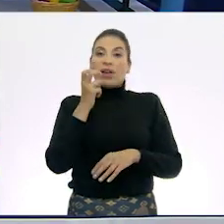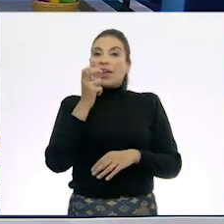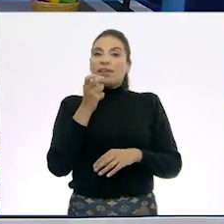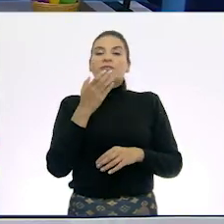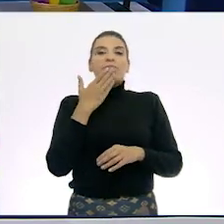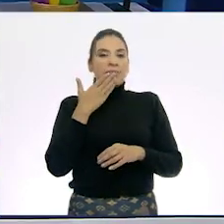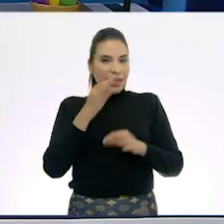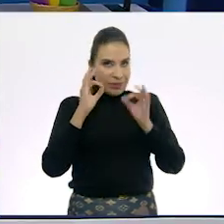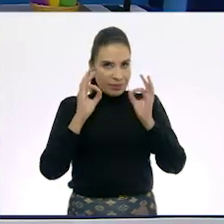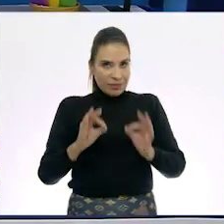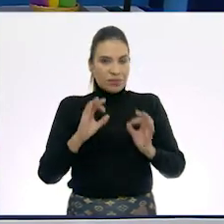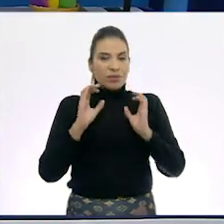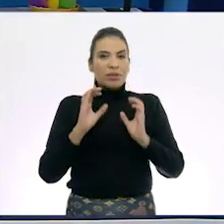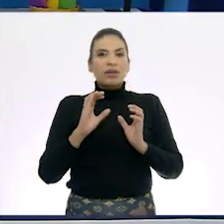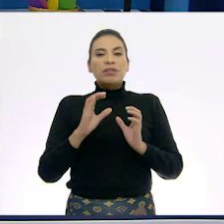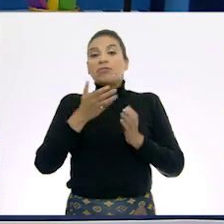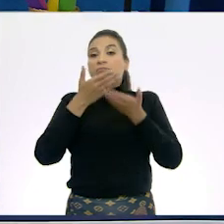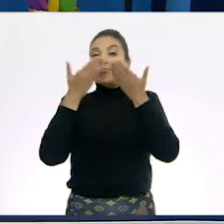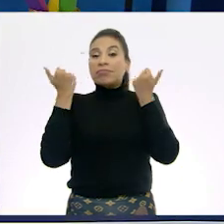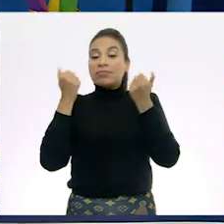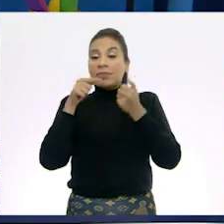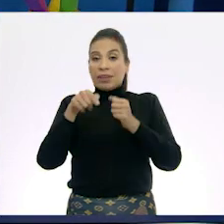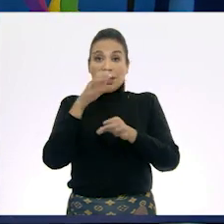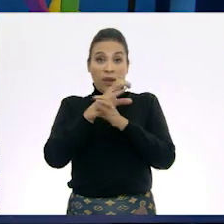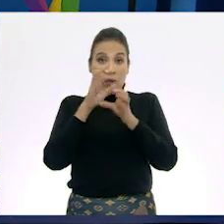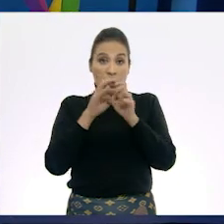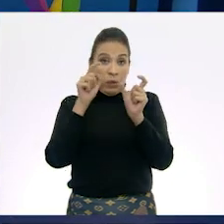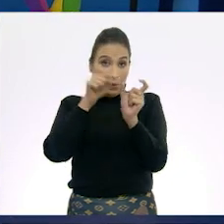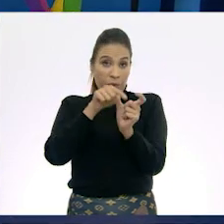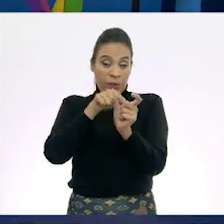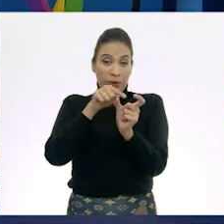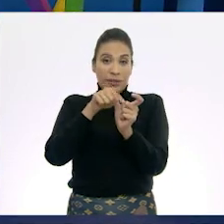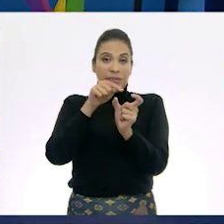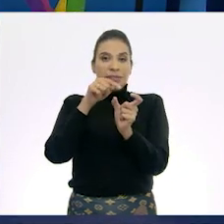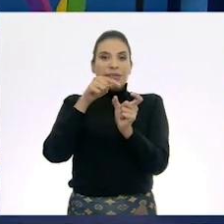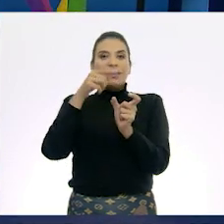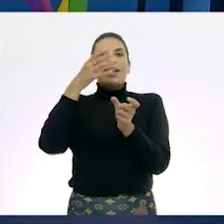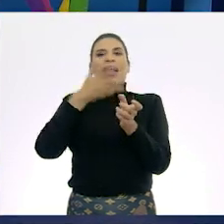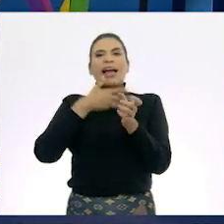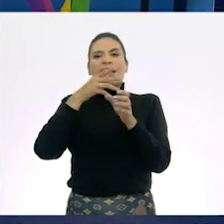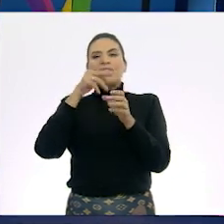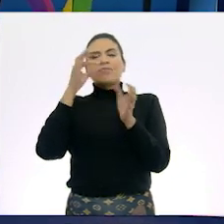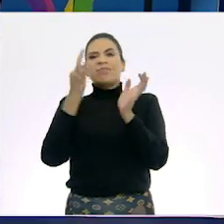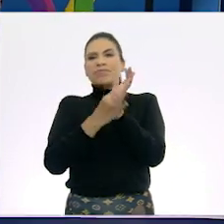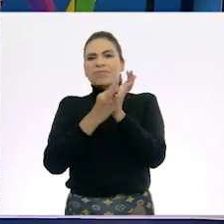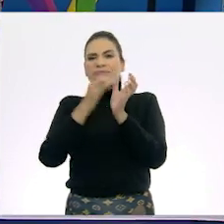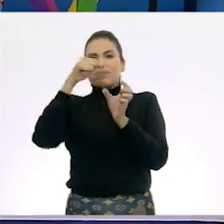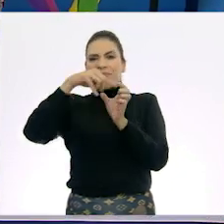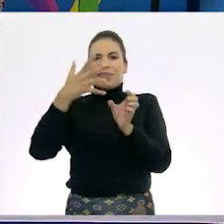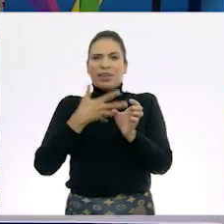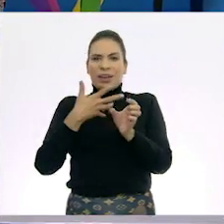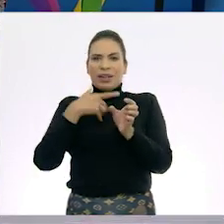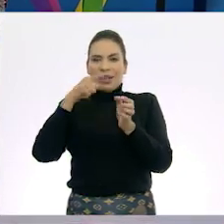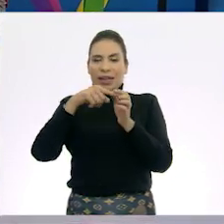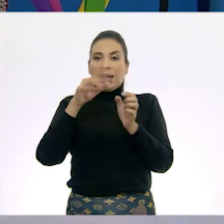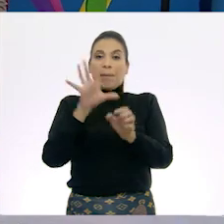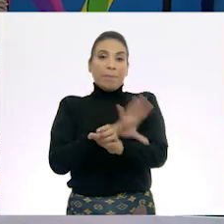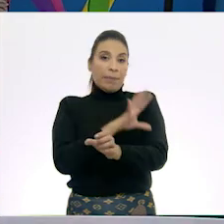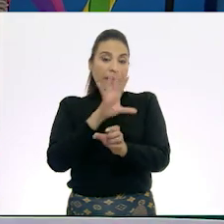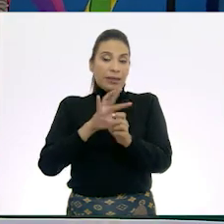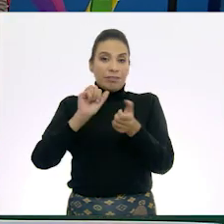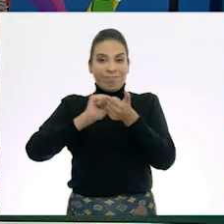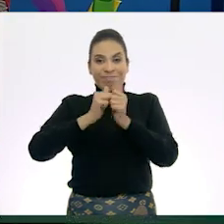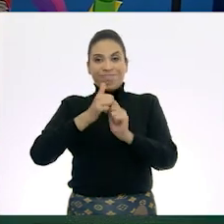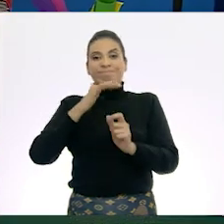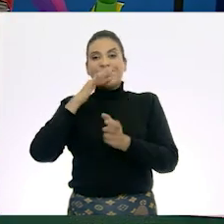manera adecuada sin saber que los elementos, los minerales, metales con los que están hechos las pilas